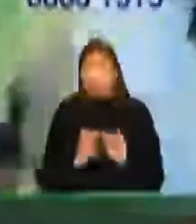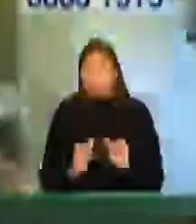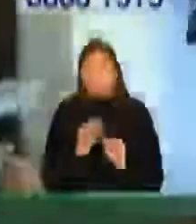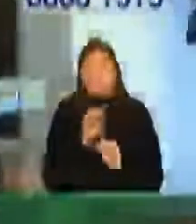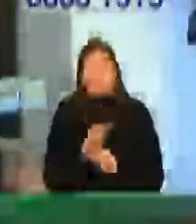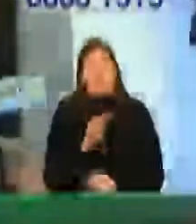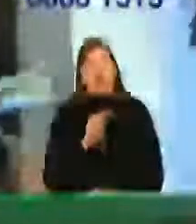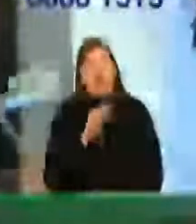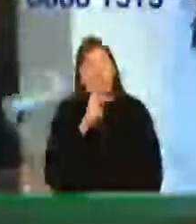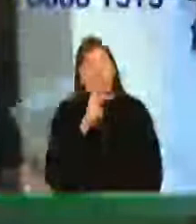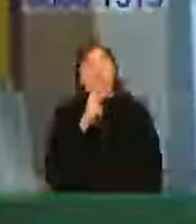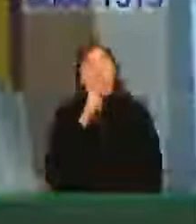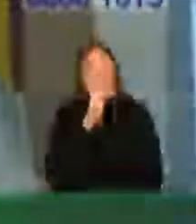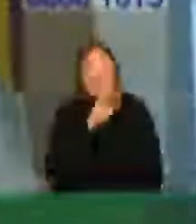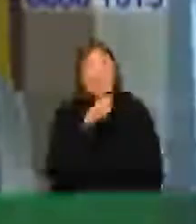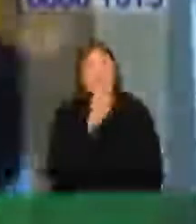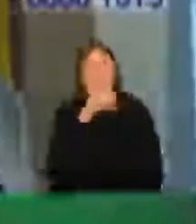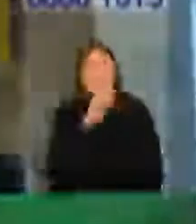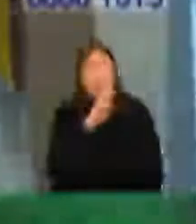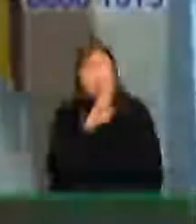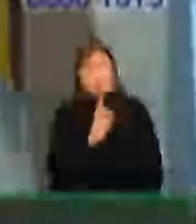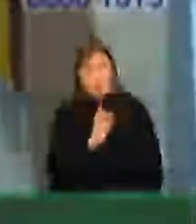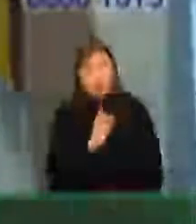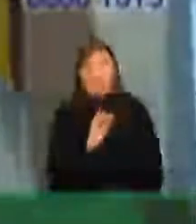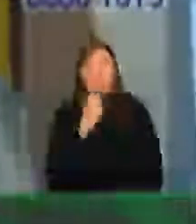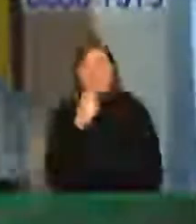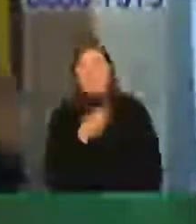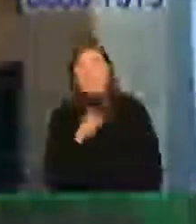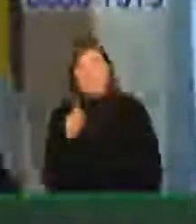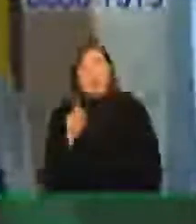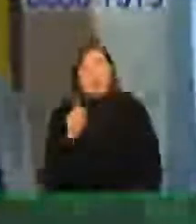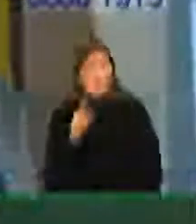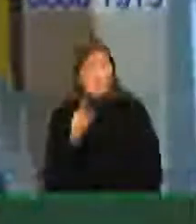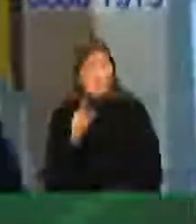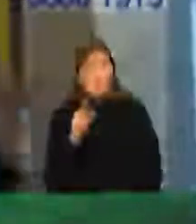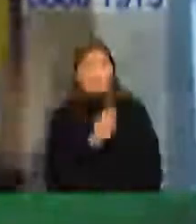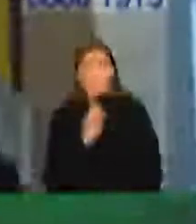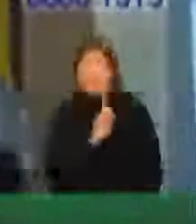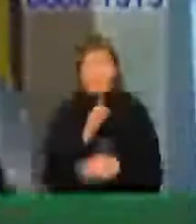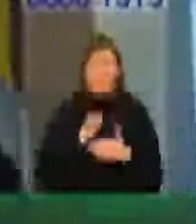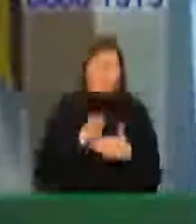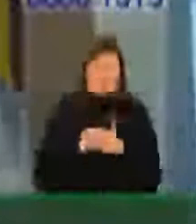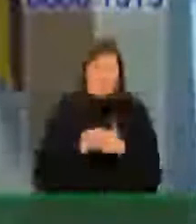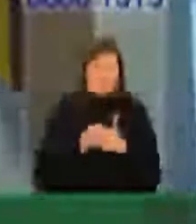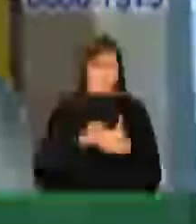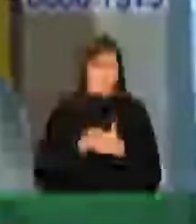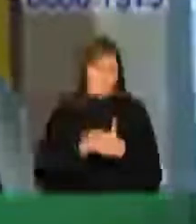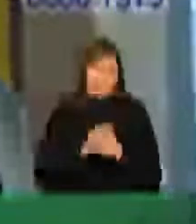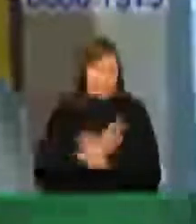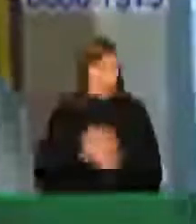Keiko Fujimori, el mandatario electo dijo: y no pongamos más obstáculos para sacar